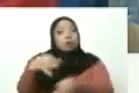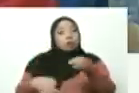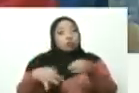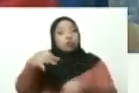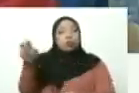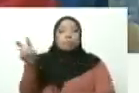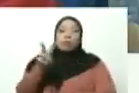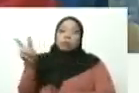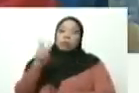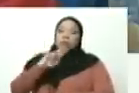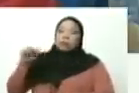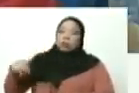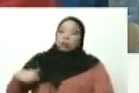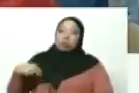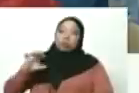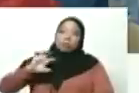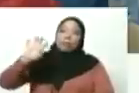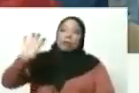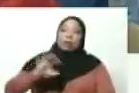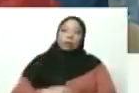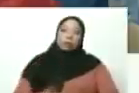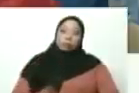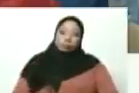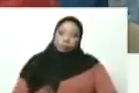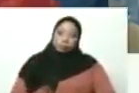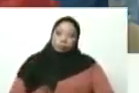en nuestro país